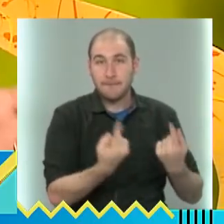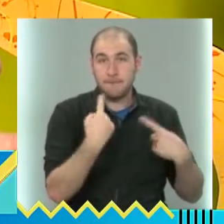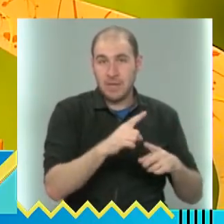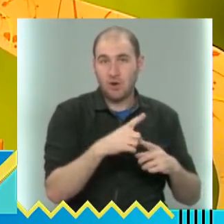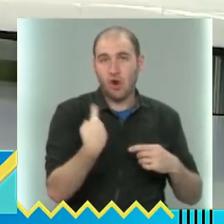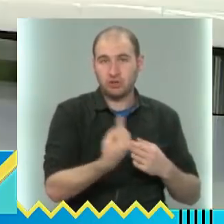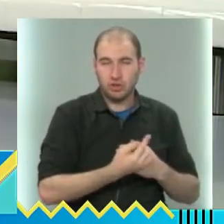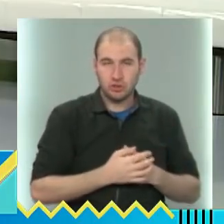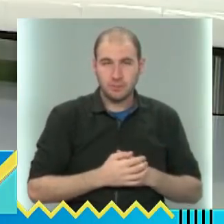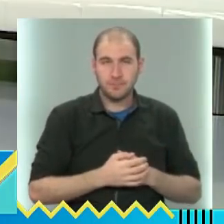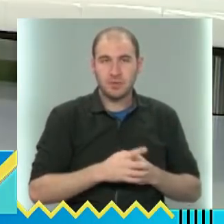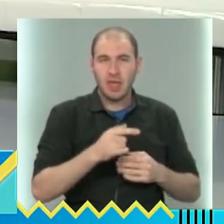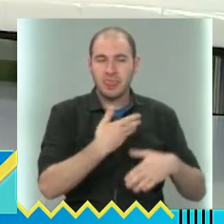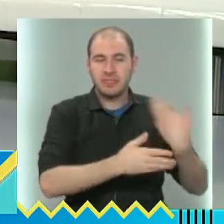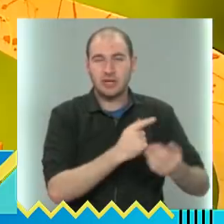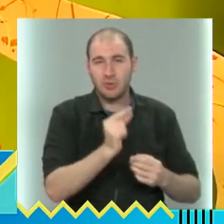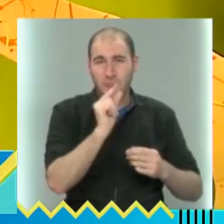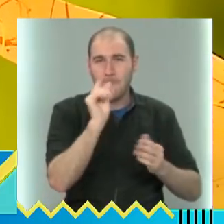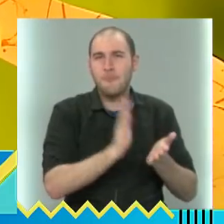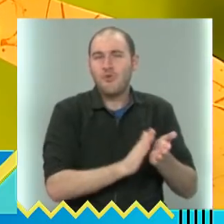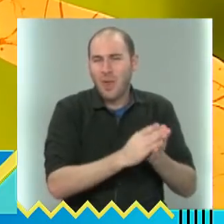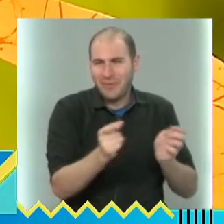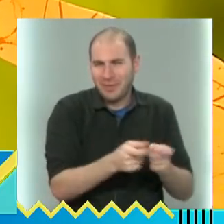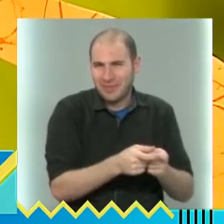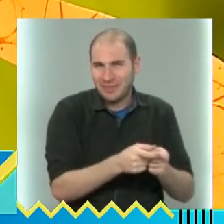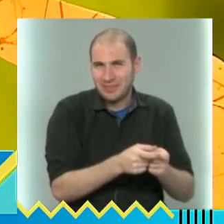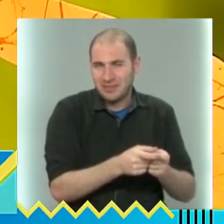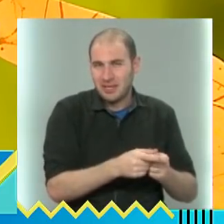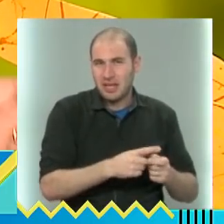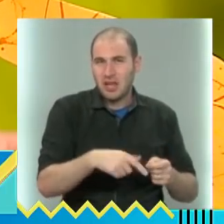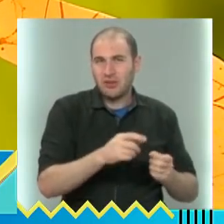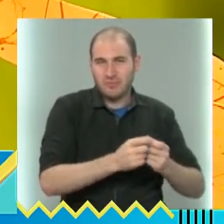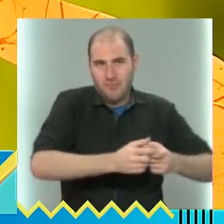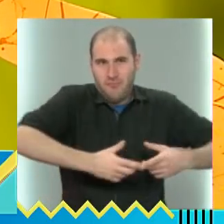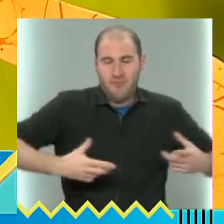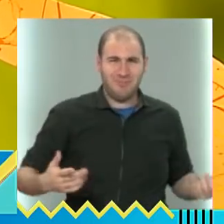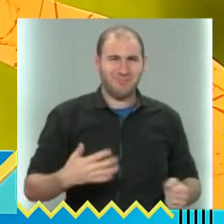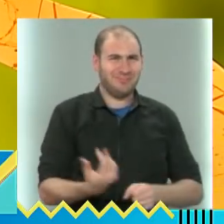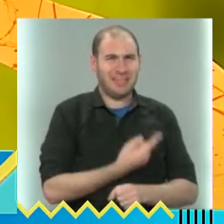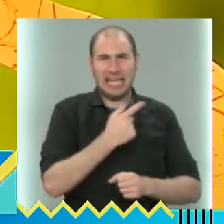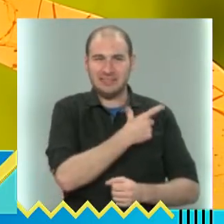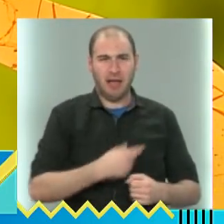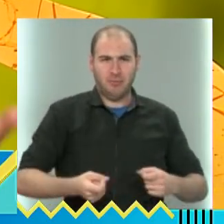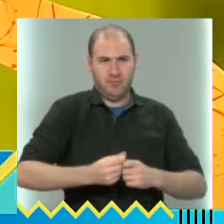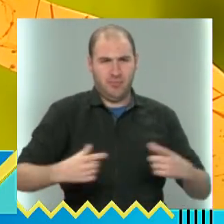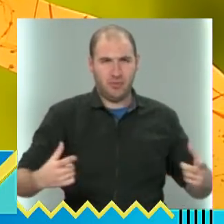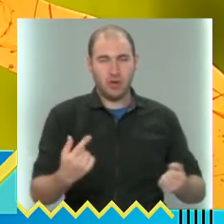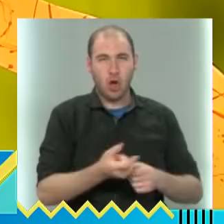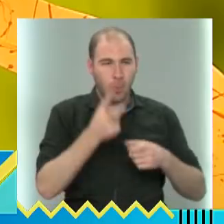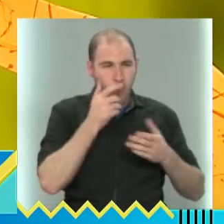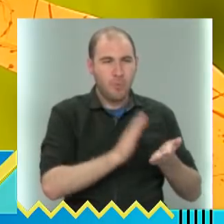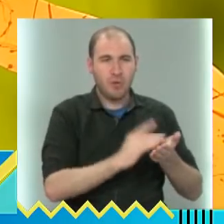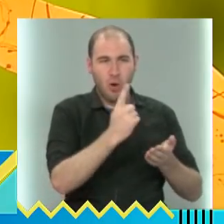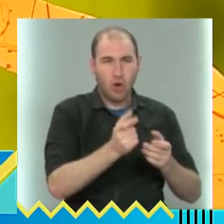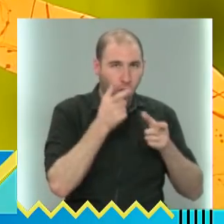nosotros evidentemente ante un desarrollo de un piloto no vamos a ampliar las estructuras del Estado, digamos, para controlar a un piloto